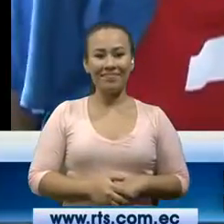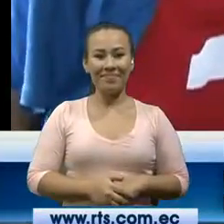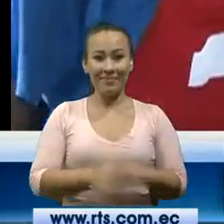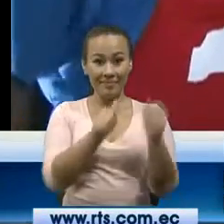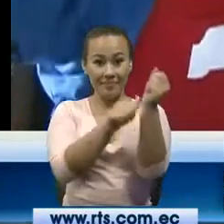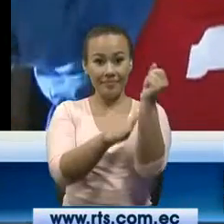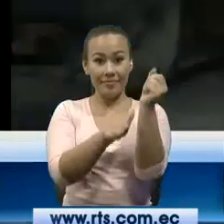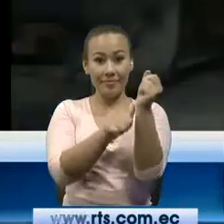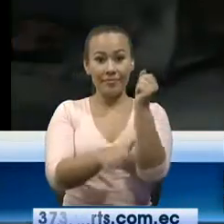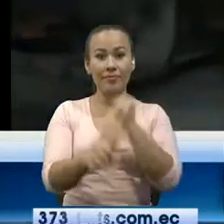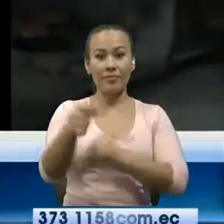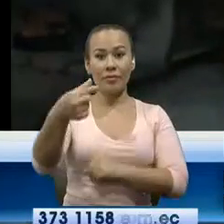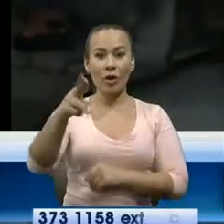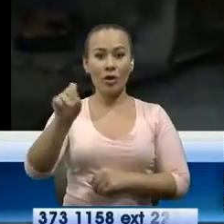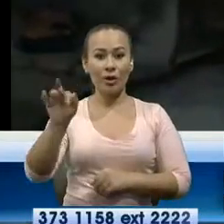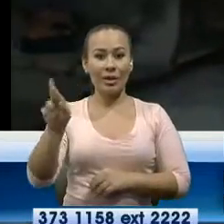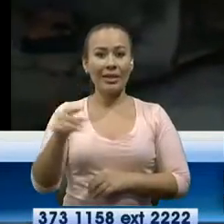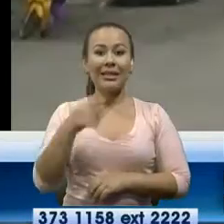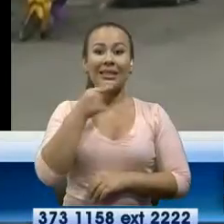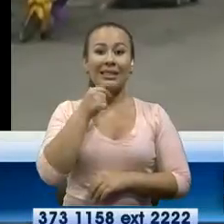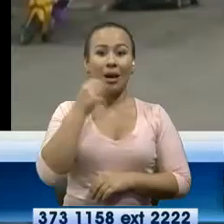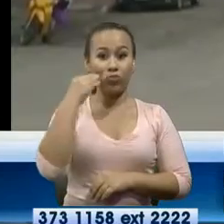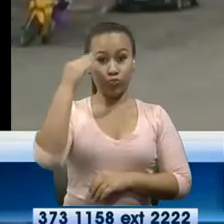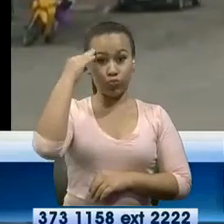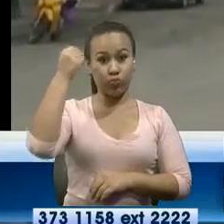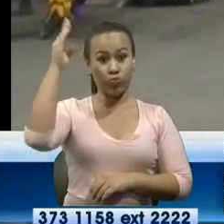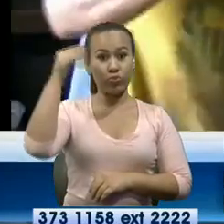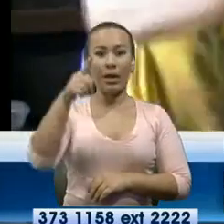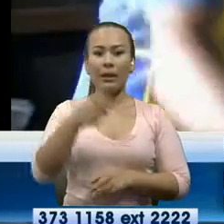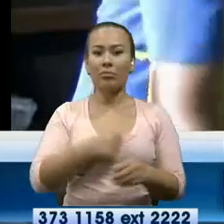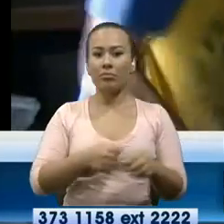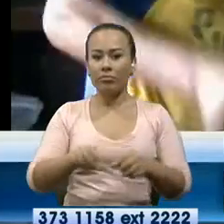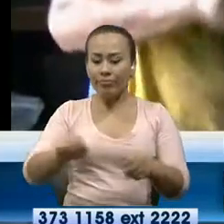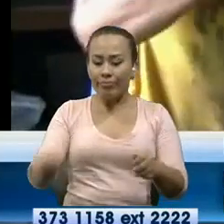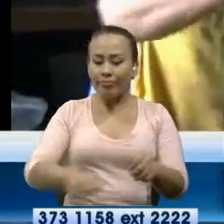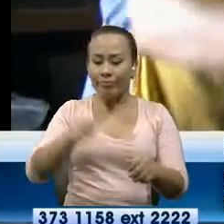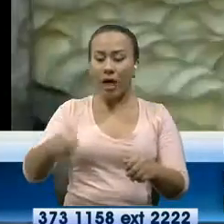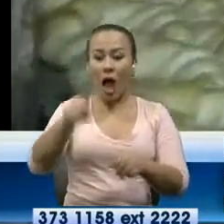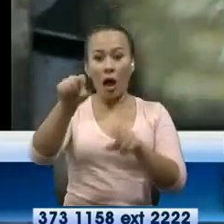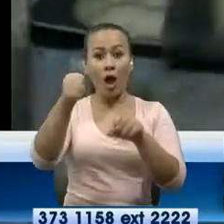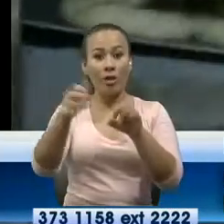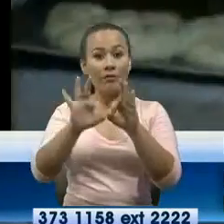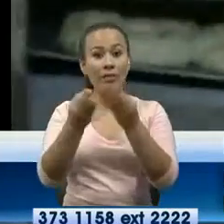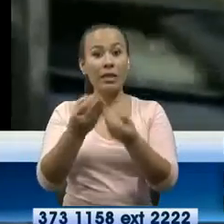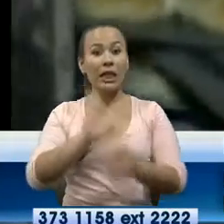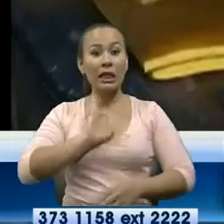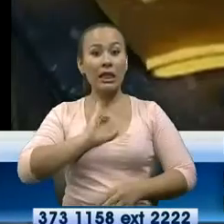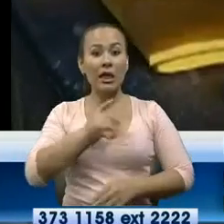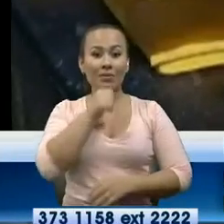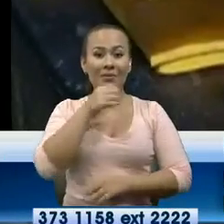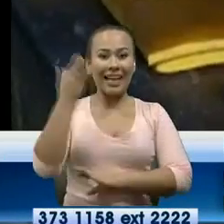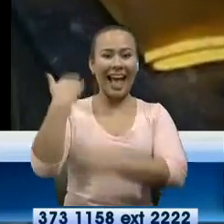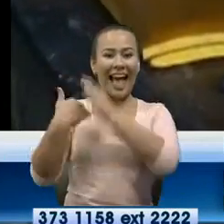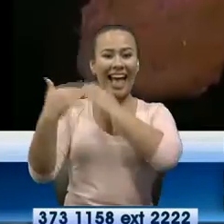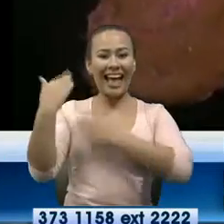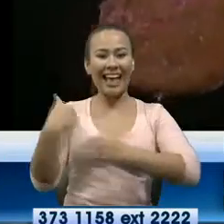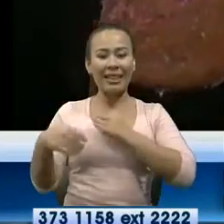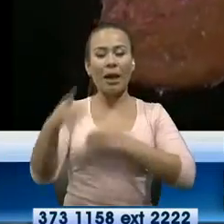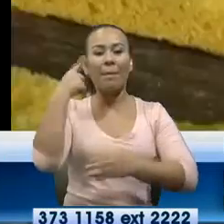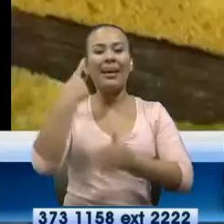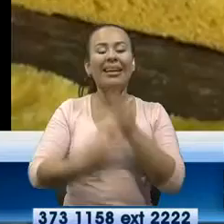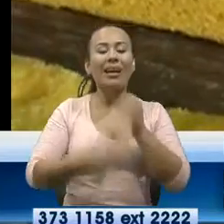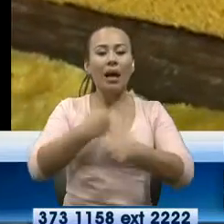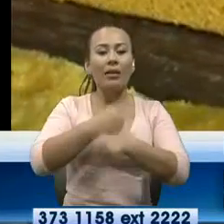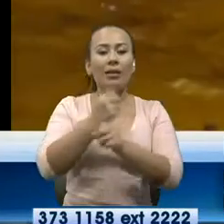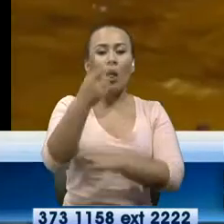Los hermanos urdánicos adultos mayores de Río Chico es otra familia que utilizan técnicas ancestrales para la elaboración